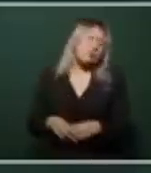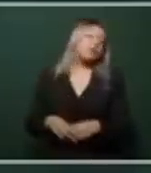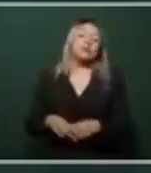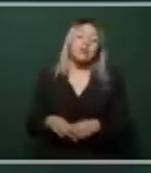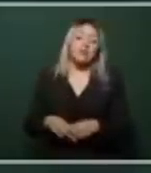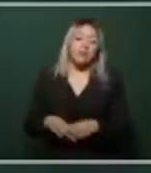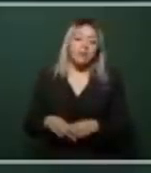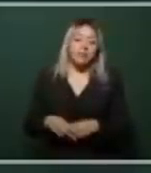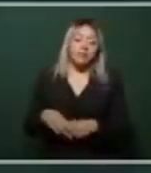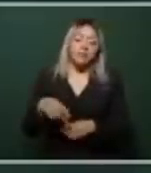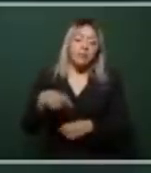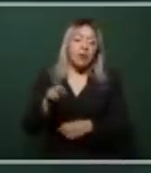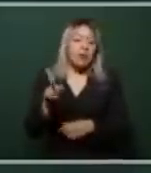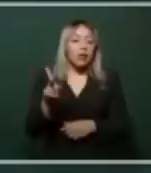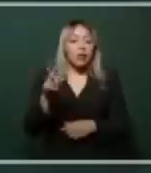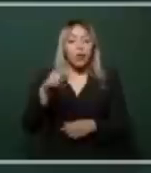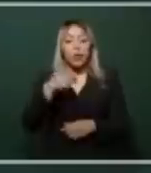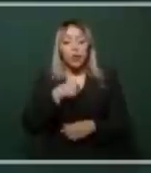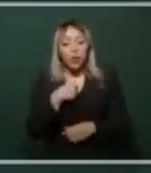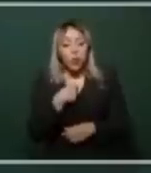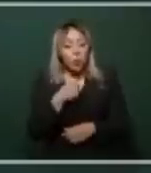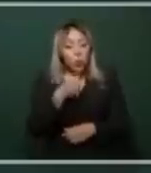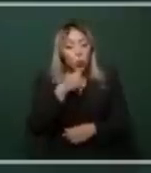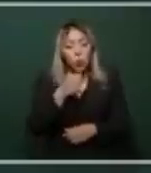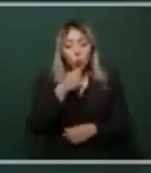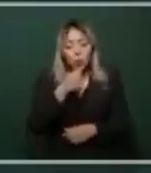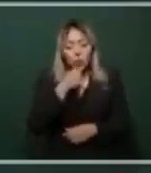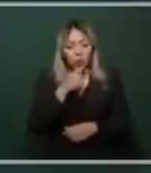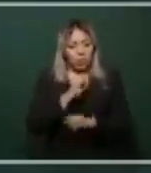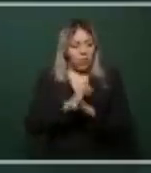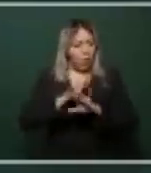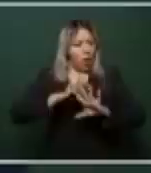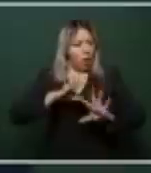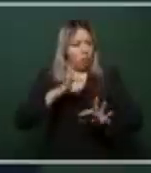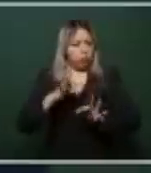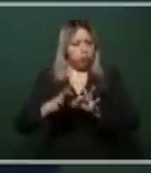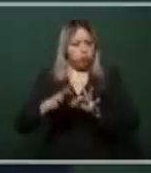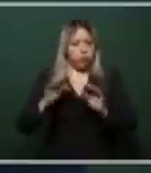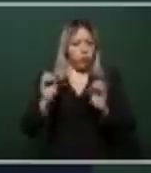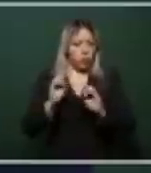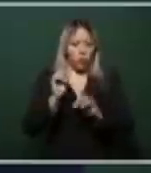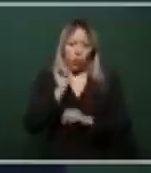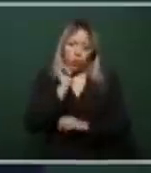y no doy a conocer los datos